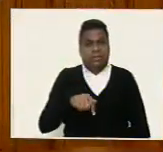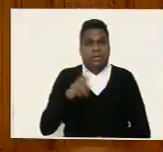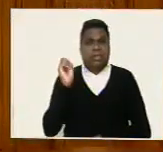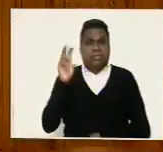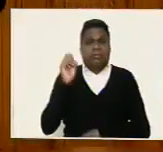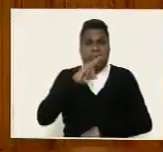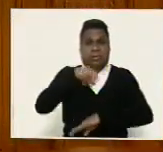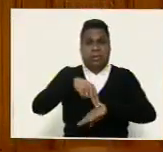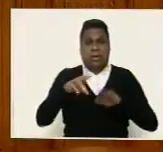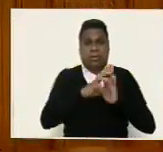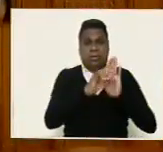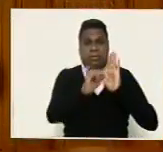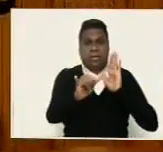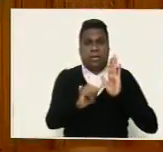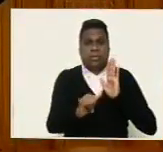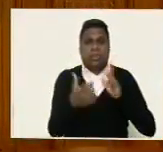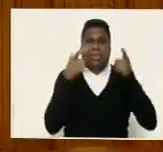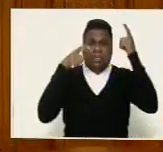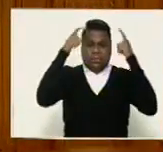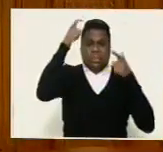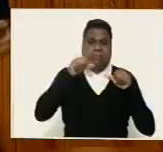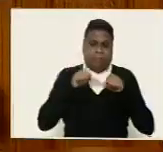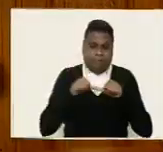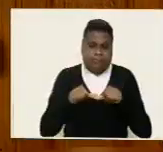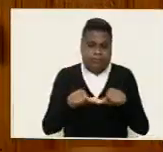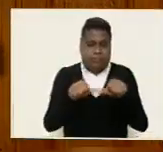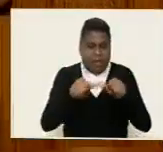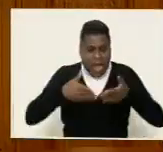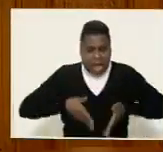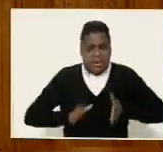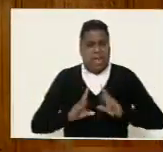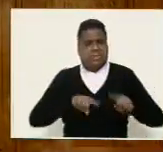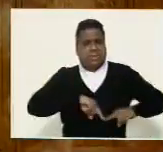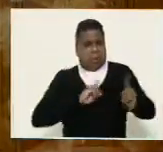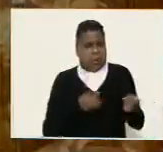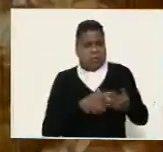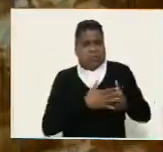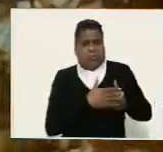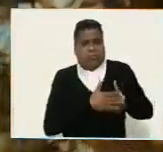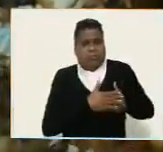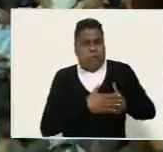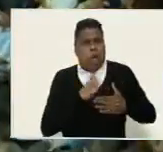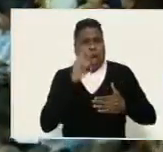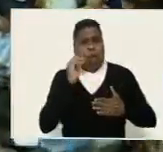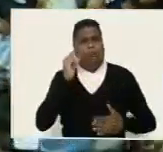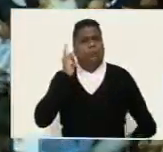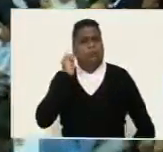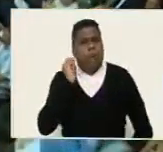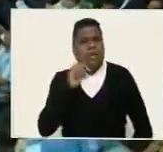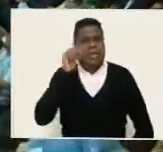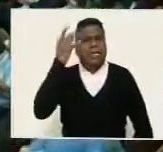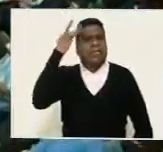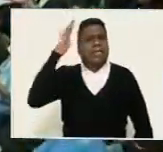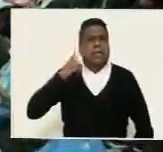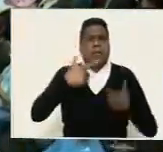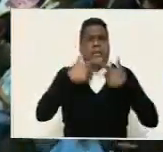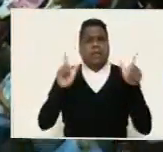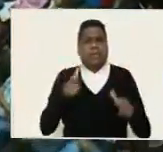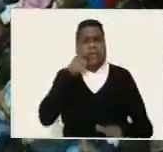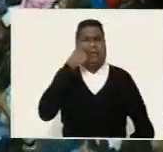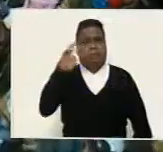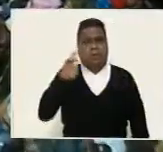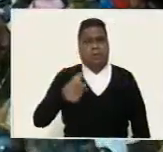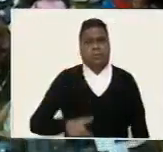para defender que Hugo Chávez siga naciendo siempre en el corazón de los hombres y mujeres que creemos en la libertad de los